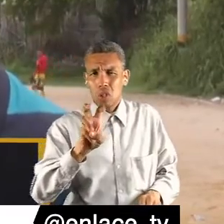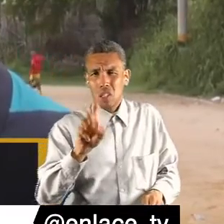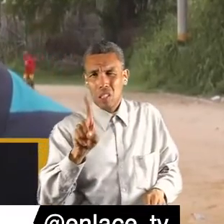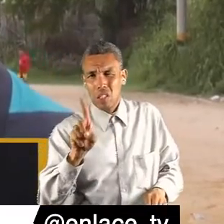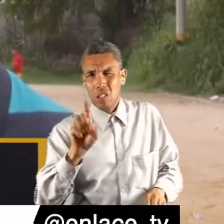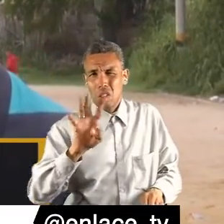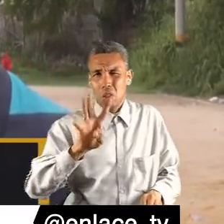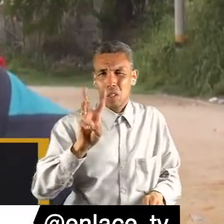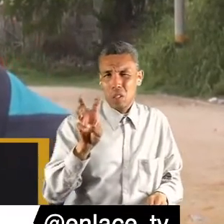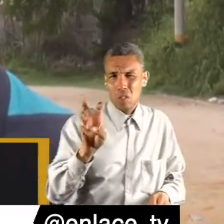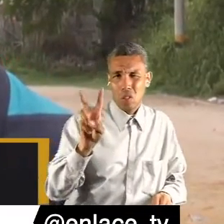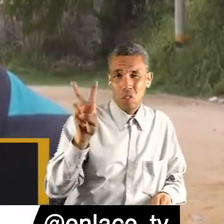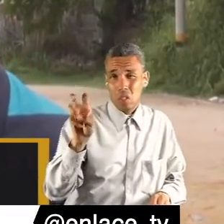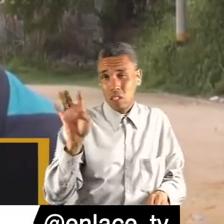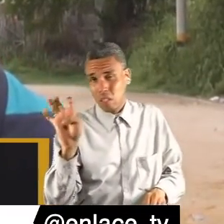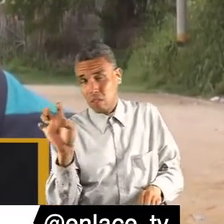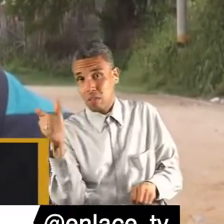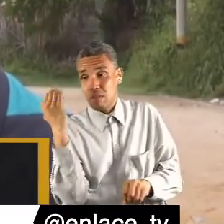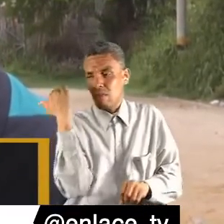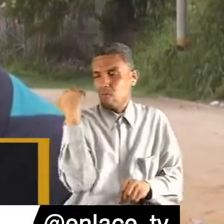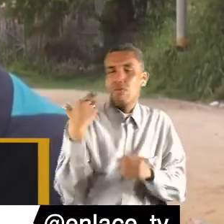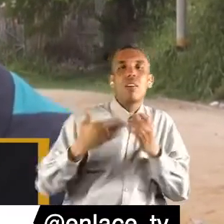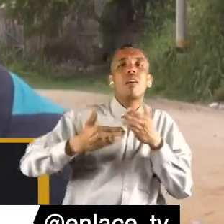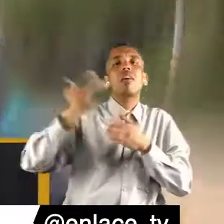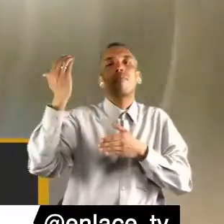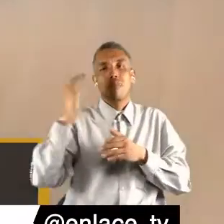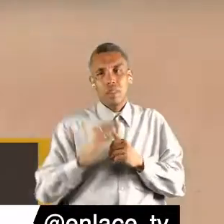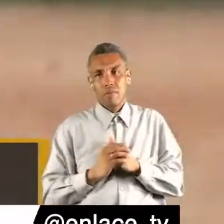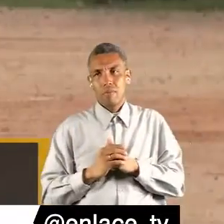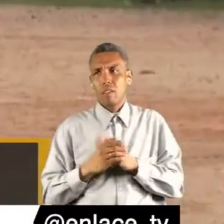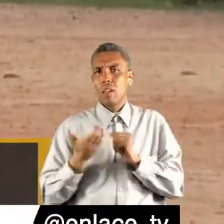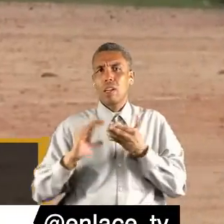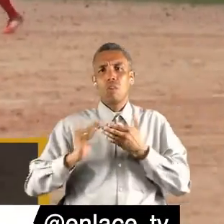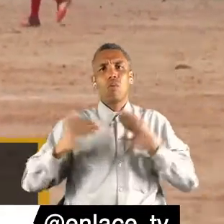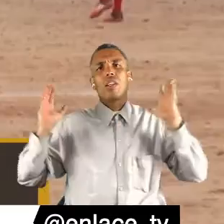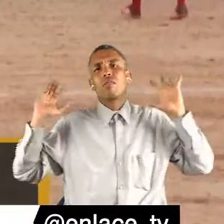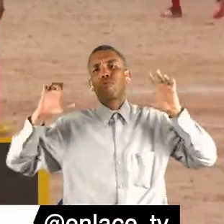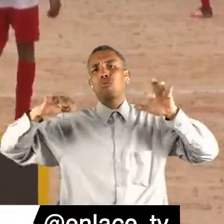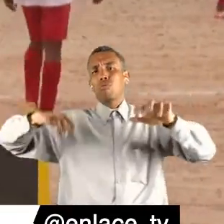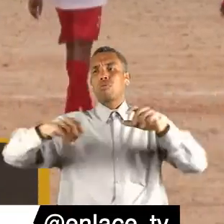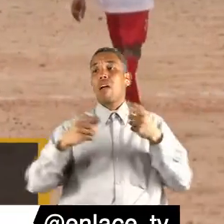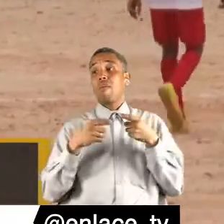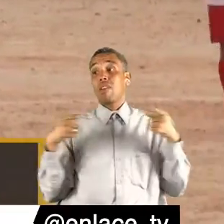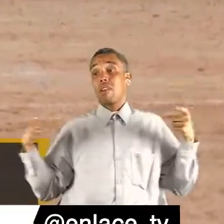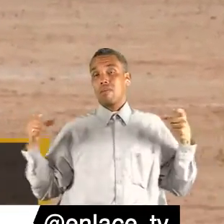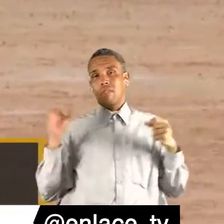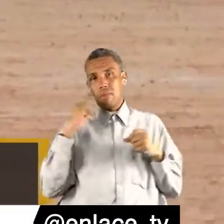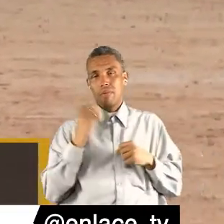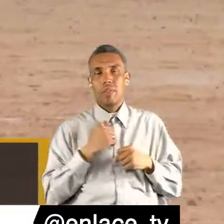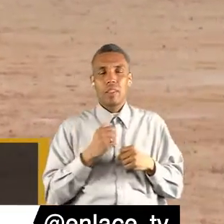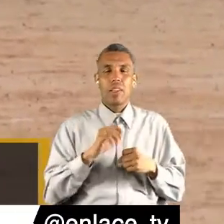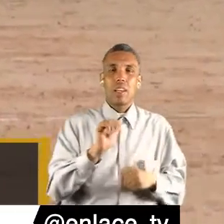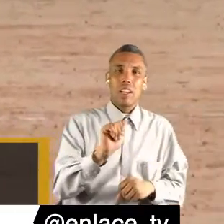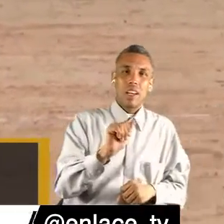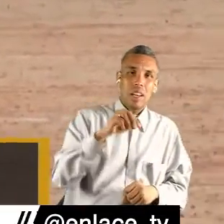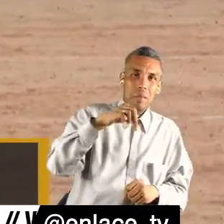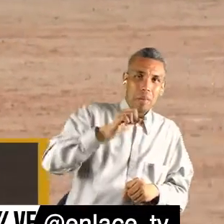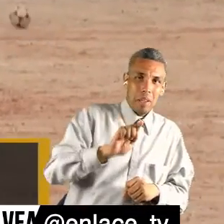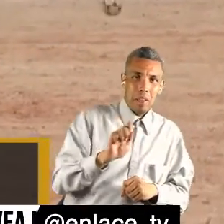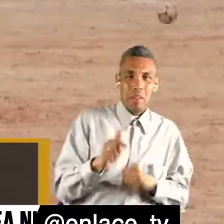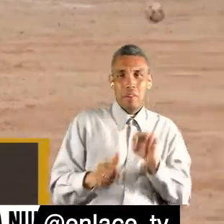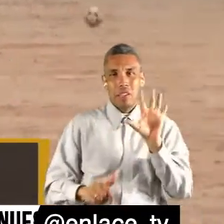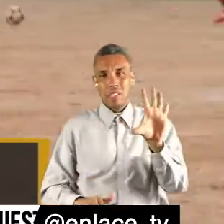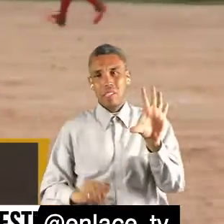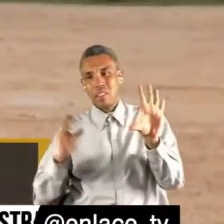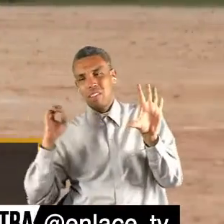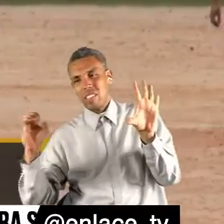320-871-4859. Hoy damos inicio al torneo, gracias a Dios la gente vino, cumplió. A primera hora, APF y Uman venció